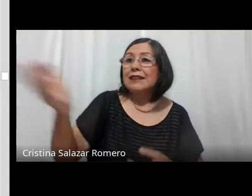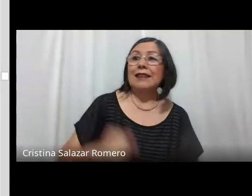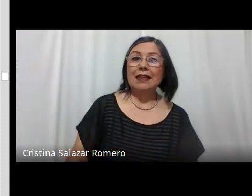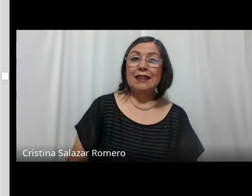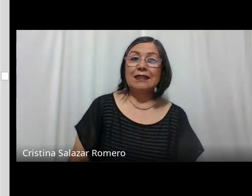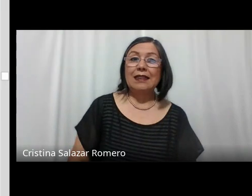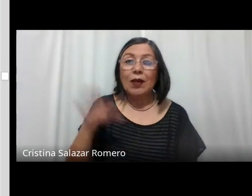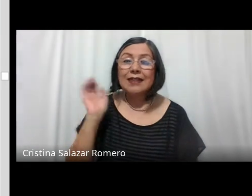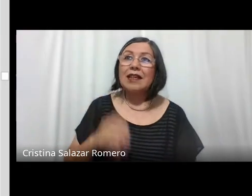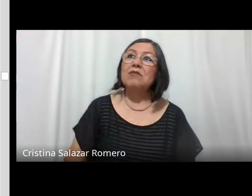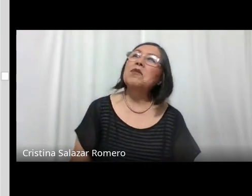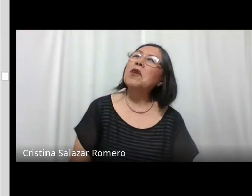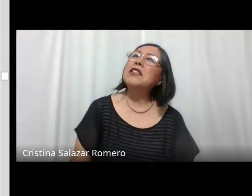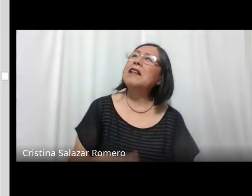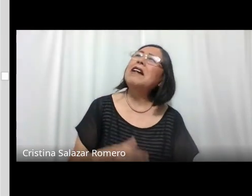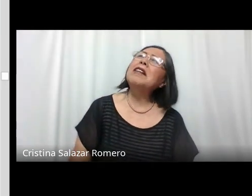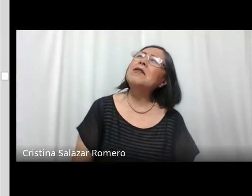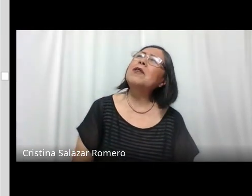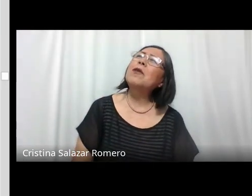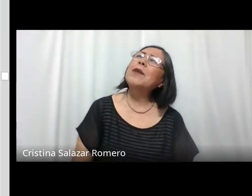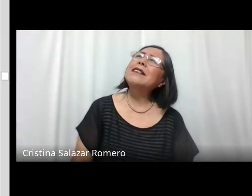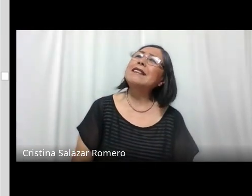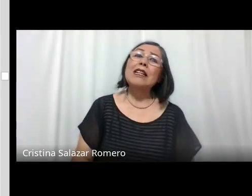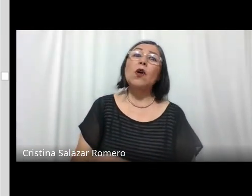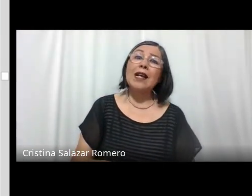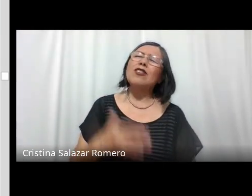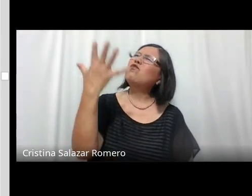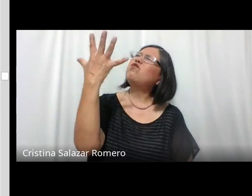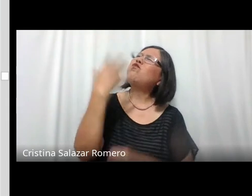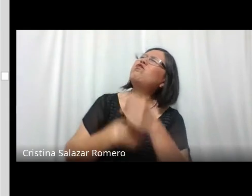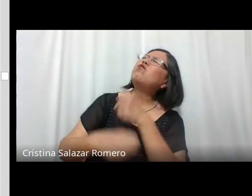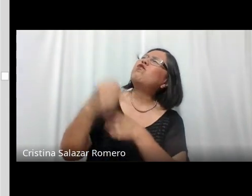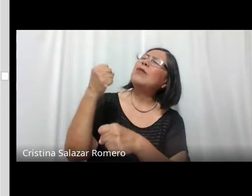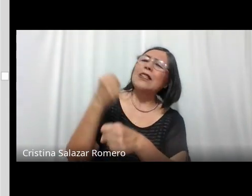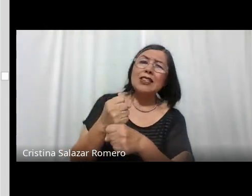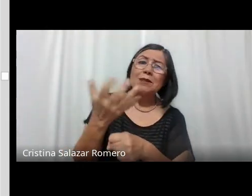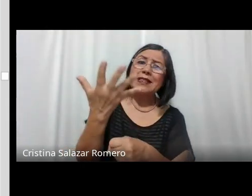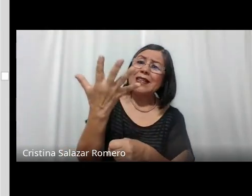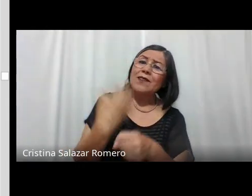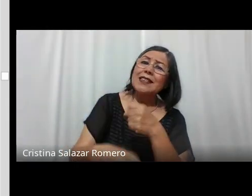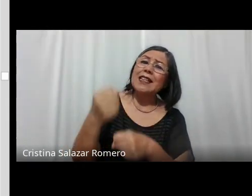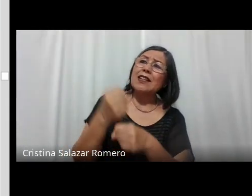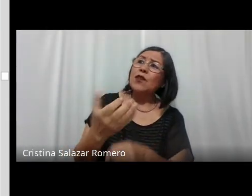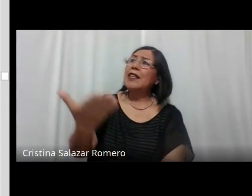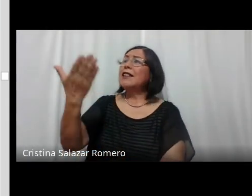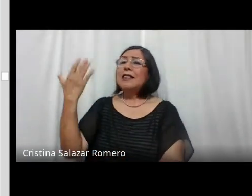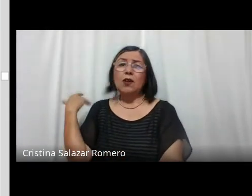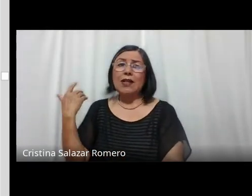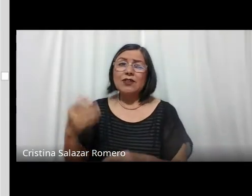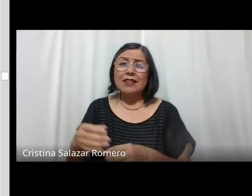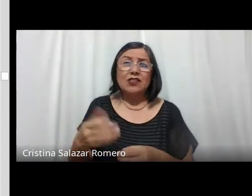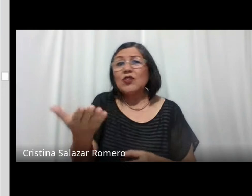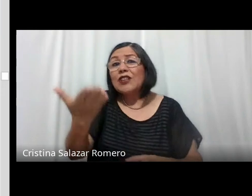compraste tu casa, puedo decir, lo compraste 5 años. Entonces eso me hace referencia que fue